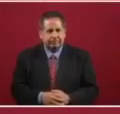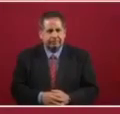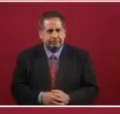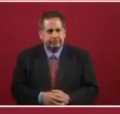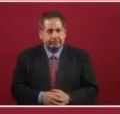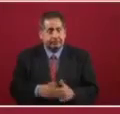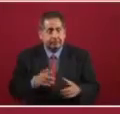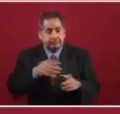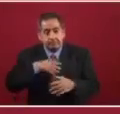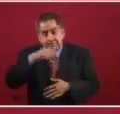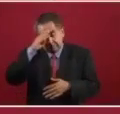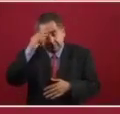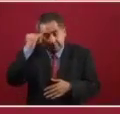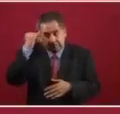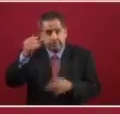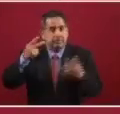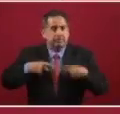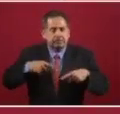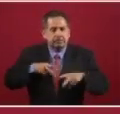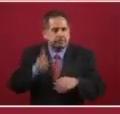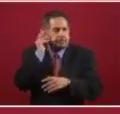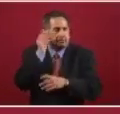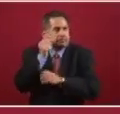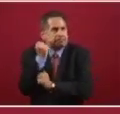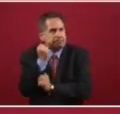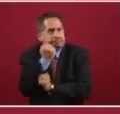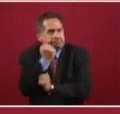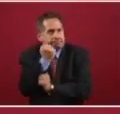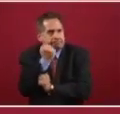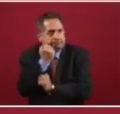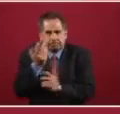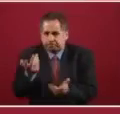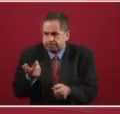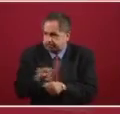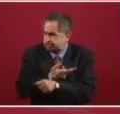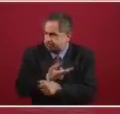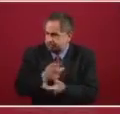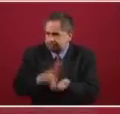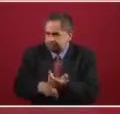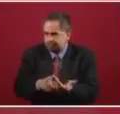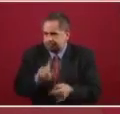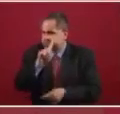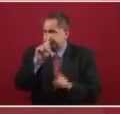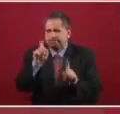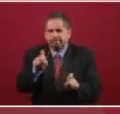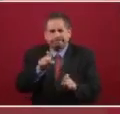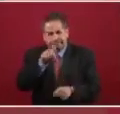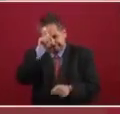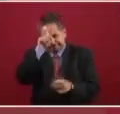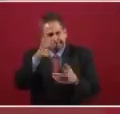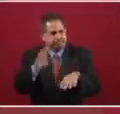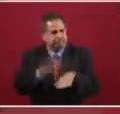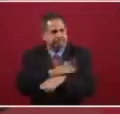Y yo me imagino que la gente que estaba escuchando la entrevista de haber dicho, ¿qué pasó?